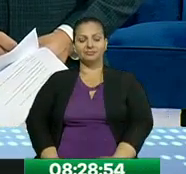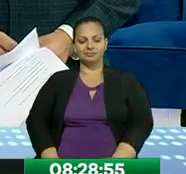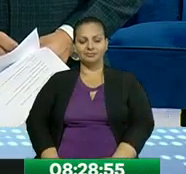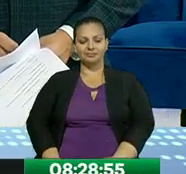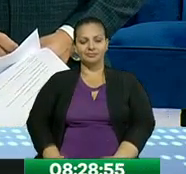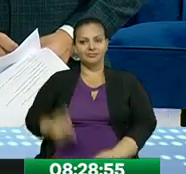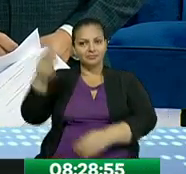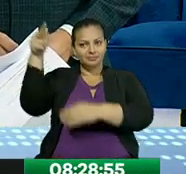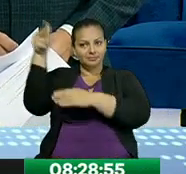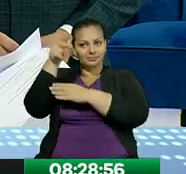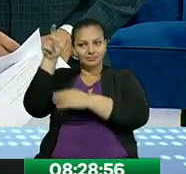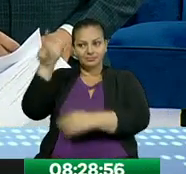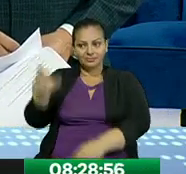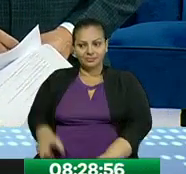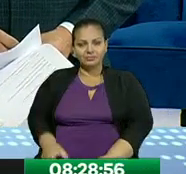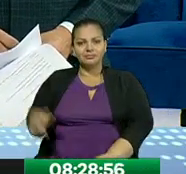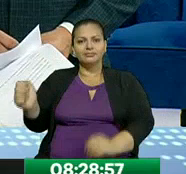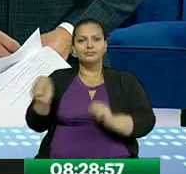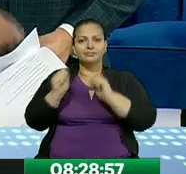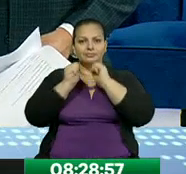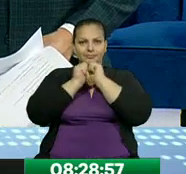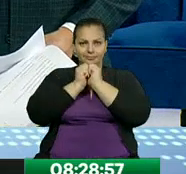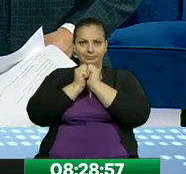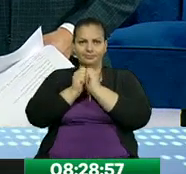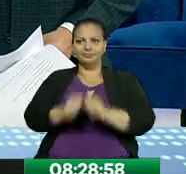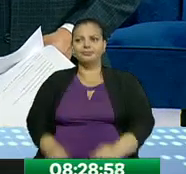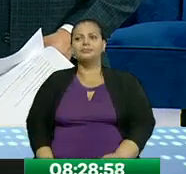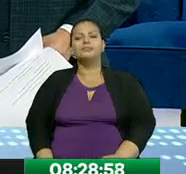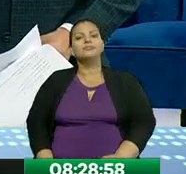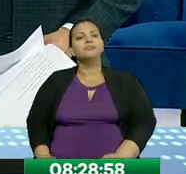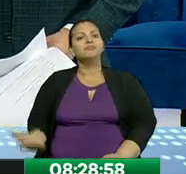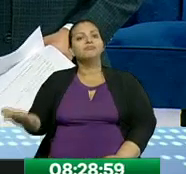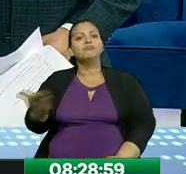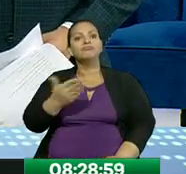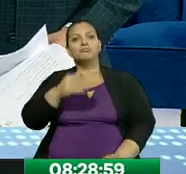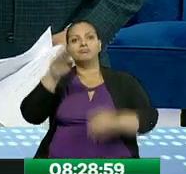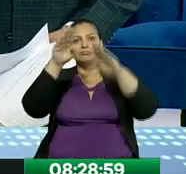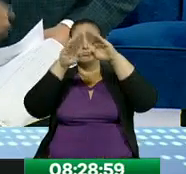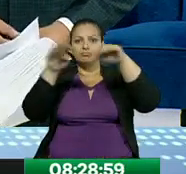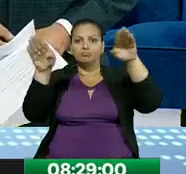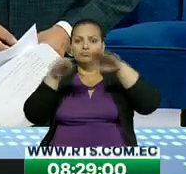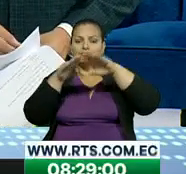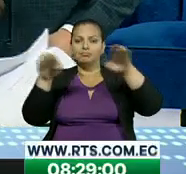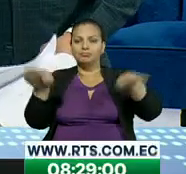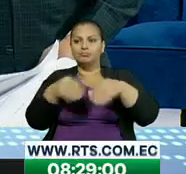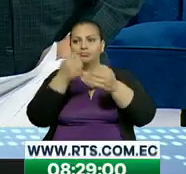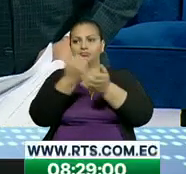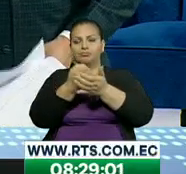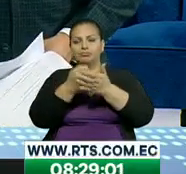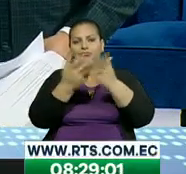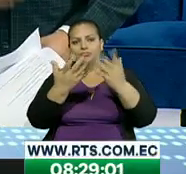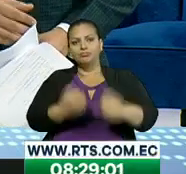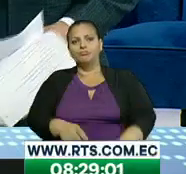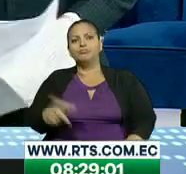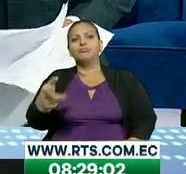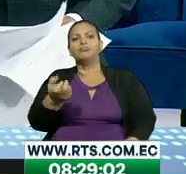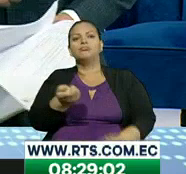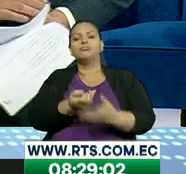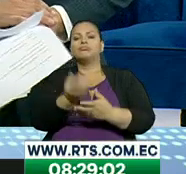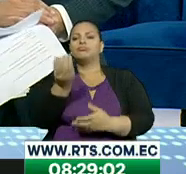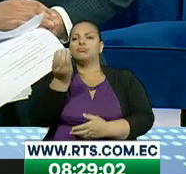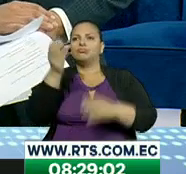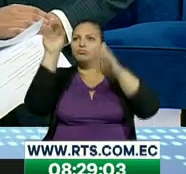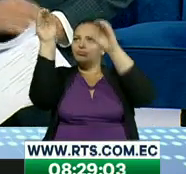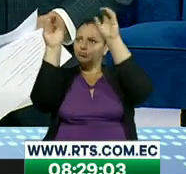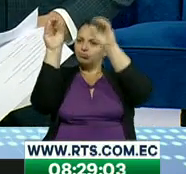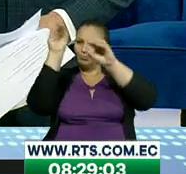porque también él quiere comprar su arbolito, dice, ¿no? Le gusta decorar con las bolitas de Navidad y todo aquello. Así que nos estamos dirigiendo a la salida acá del